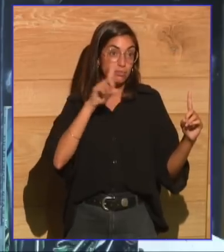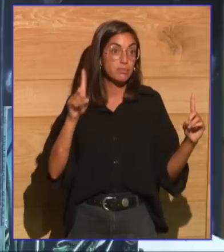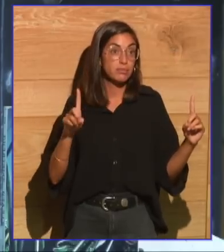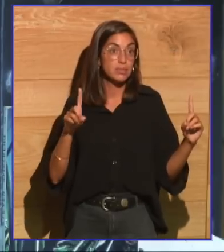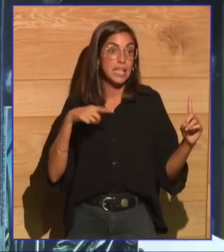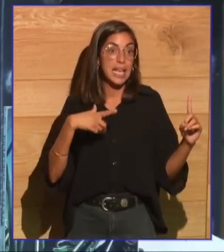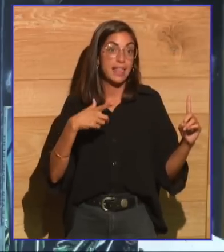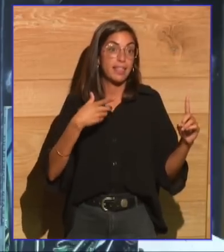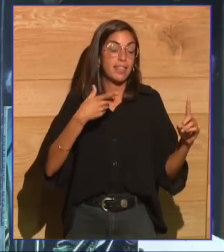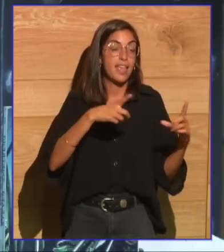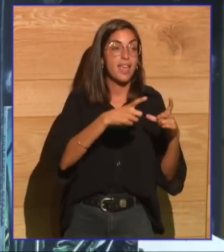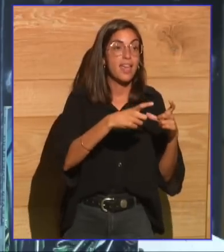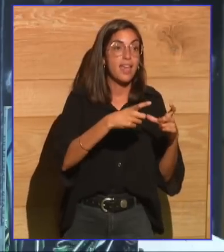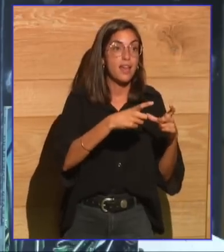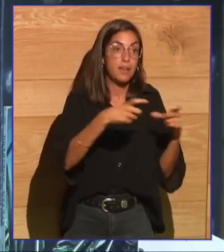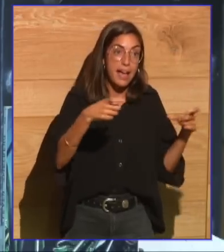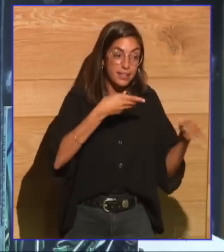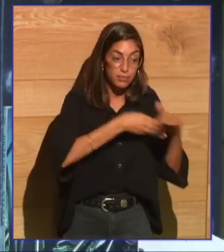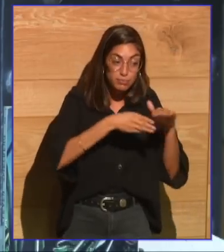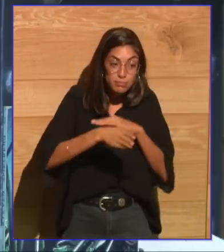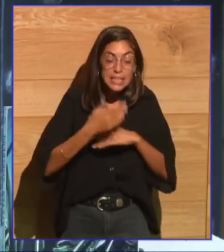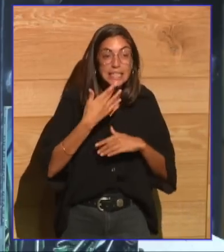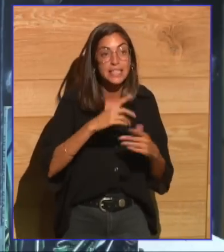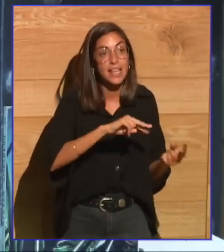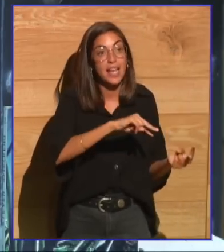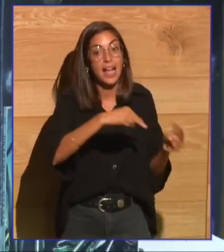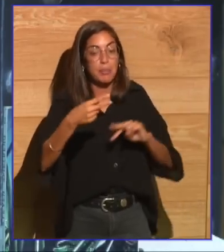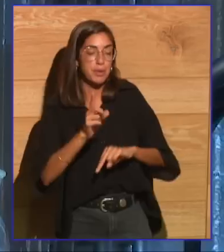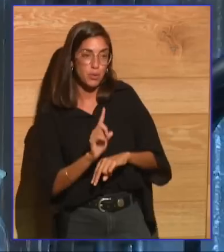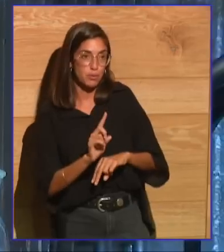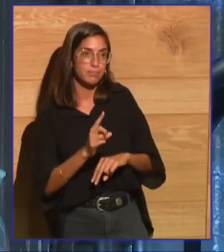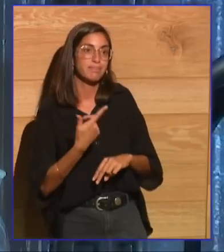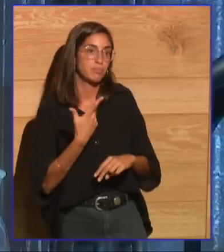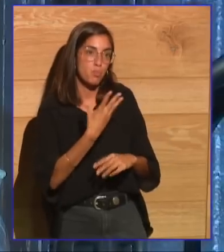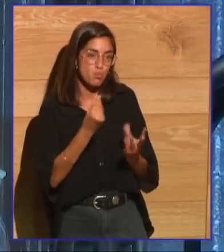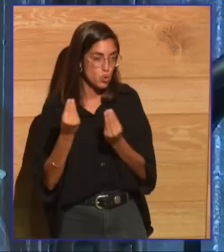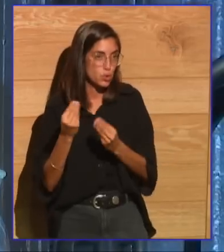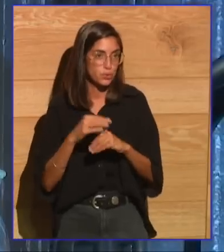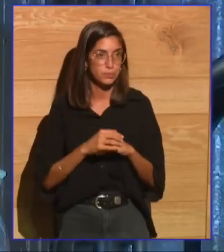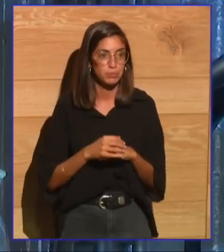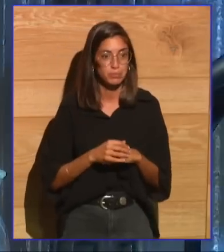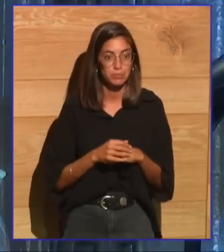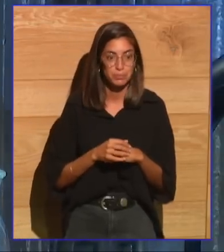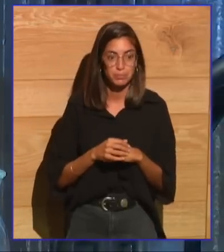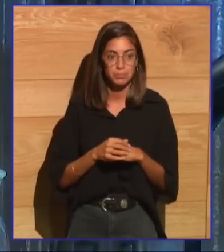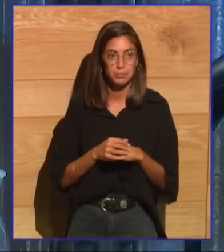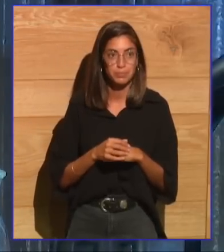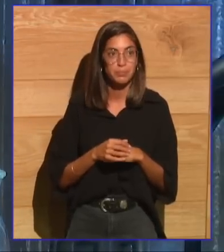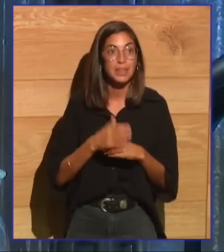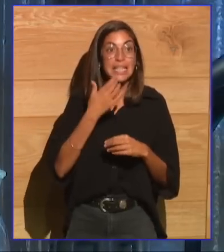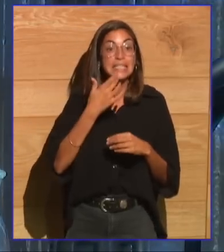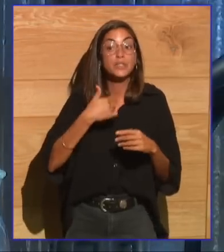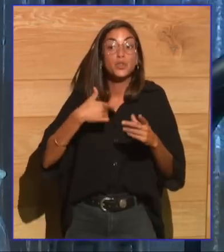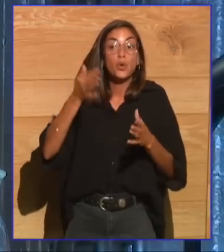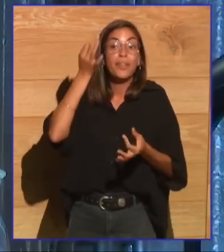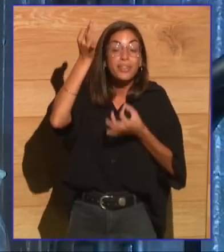mucha más recaudación que lo que el viento se llevó' sino hacer la conversión anticipándome a alguna posible mal interpretación de algún dato que